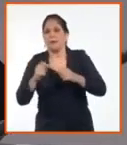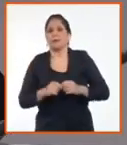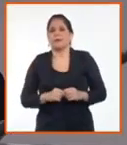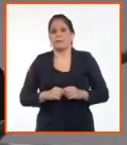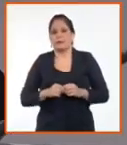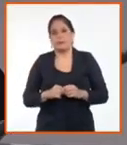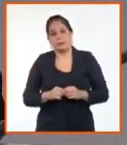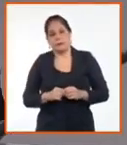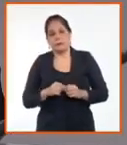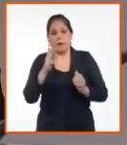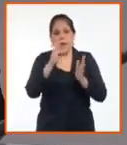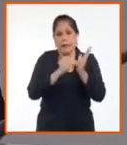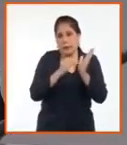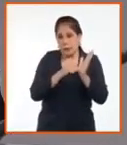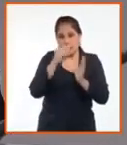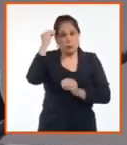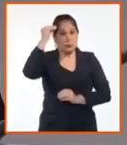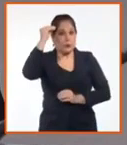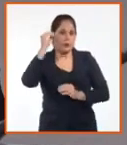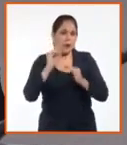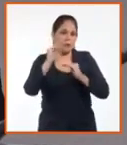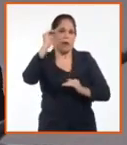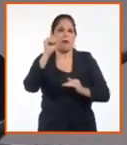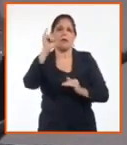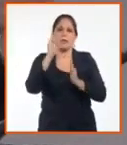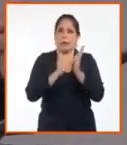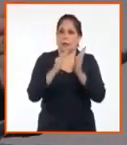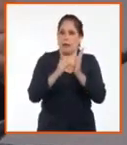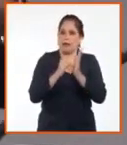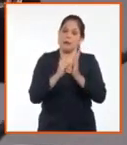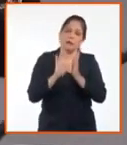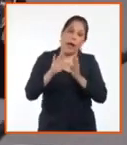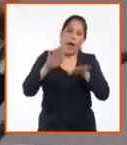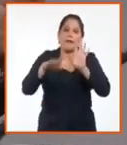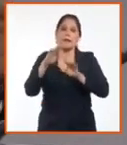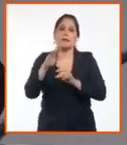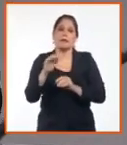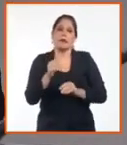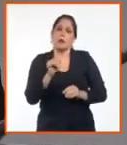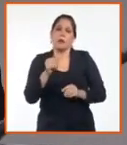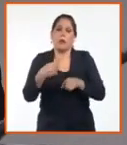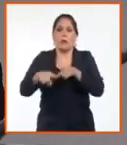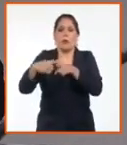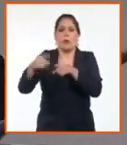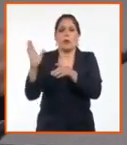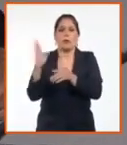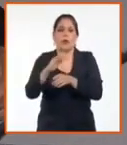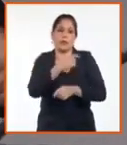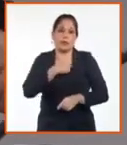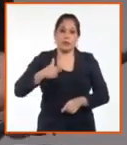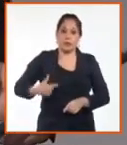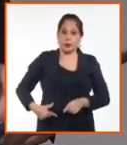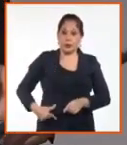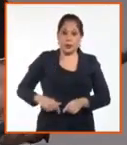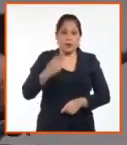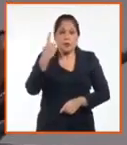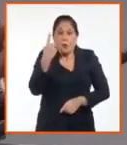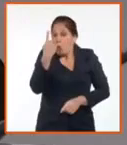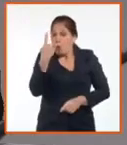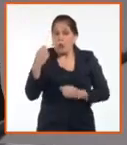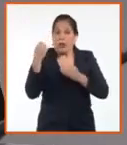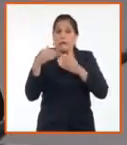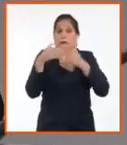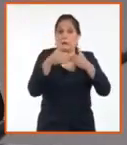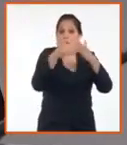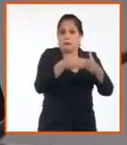en estos momentos son hasta sobrepasar los 12 meses a veces nada malo los productores que traerlo de china solamente en la trasportación son